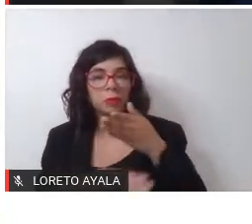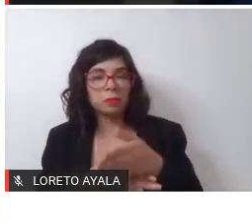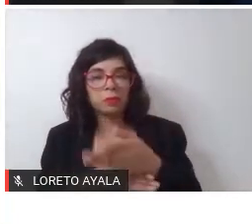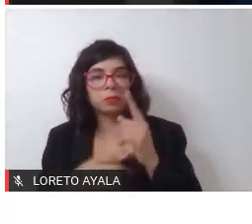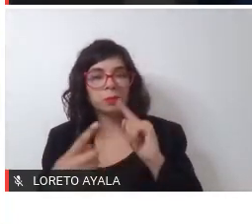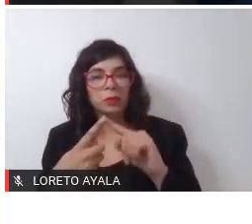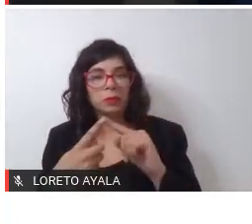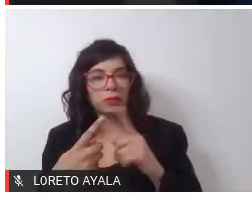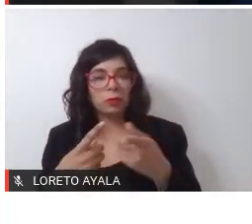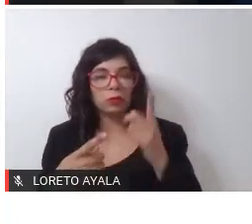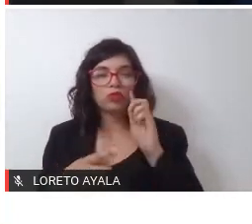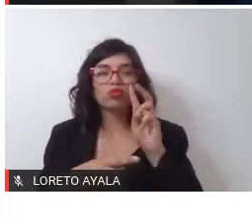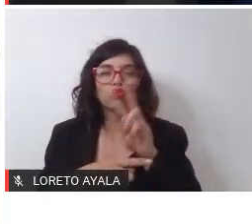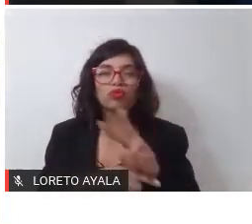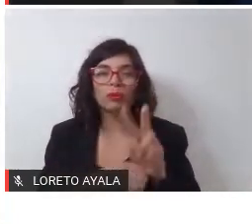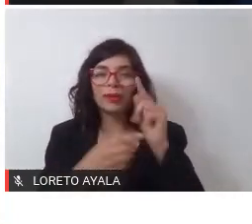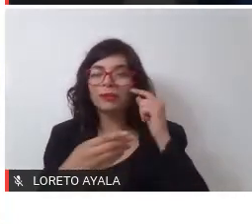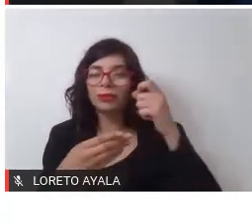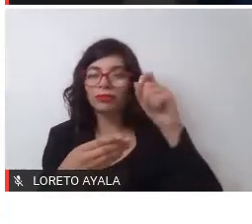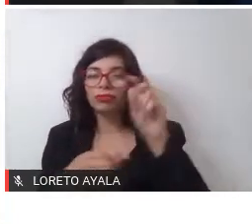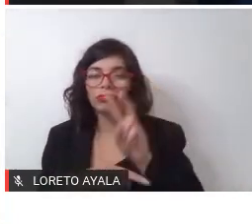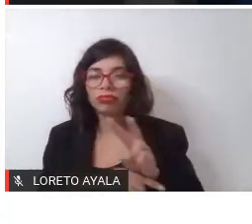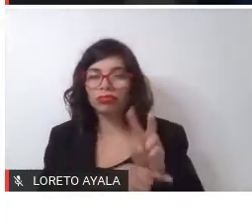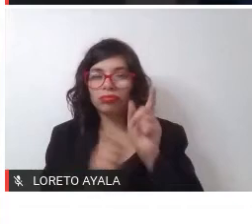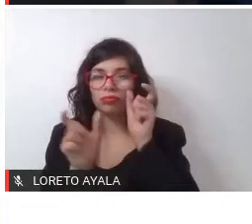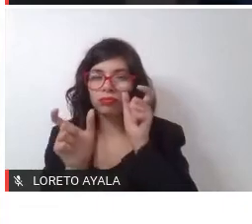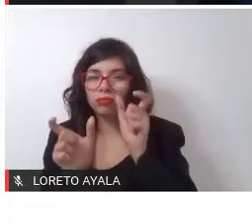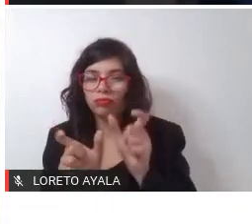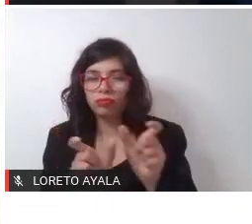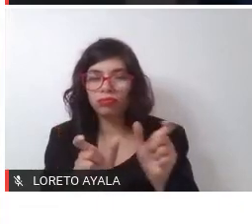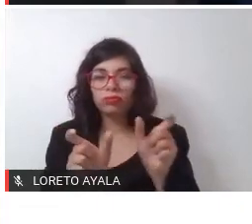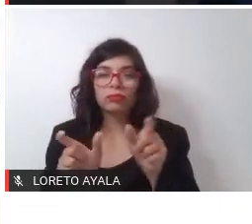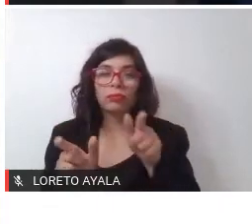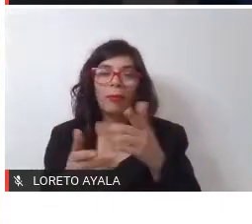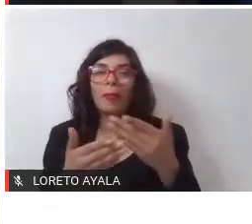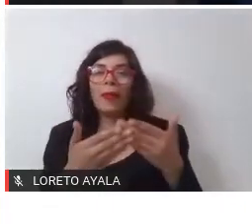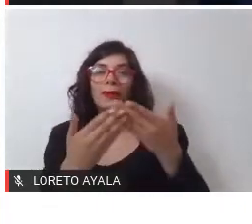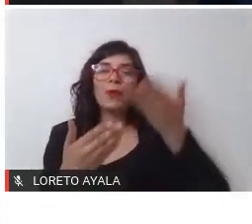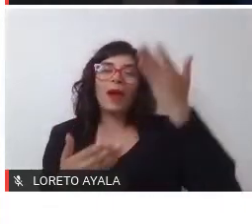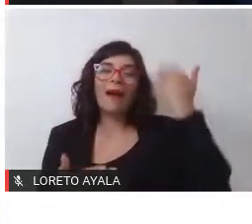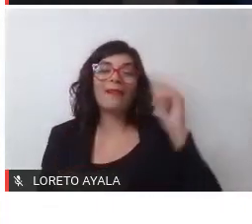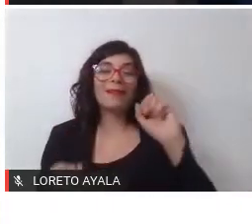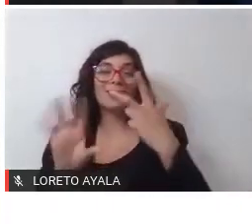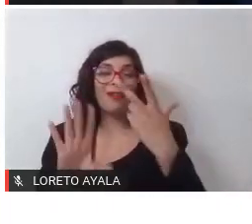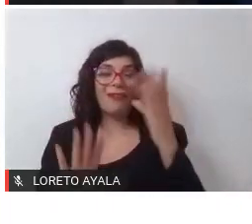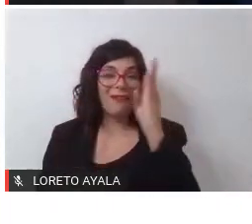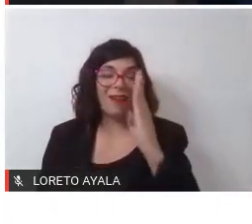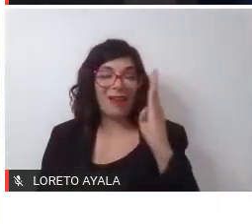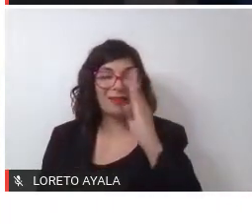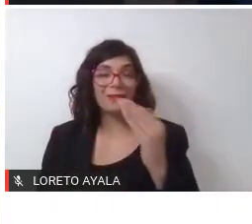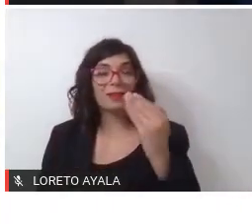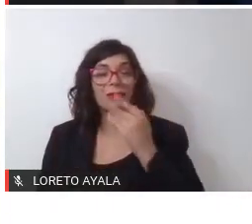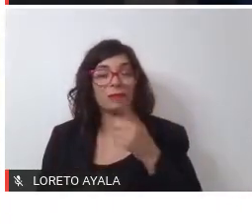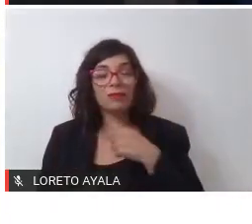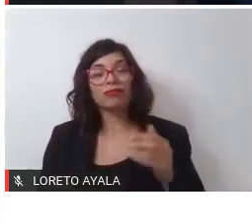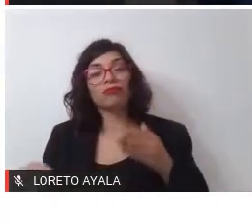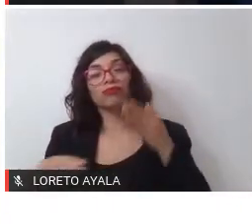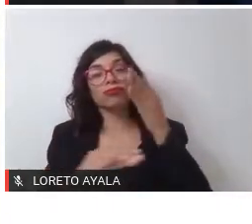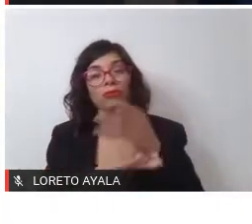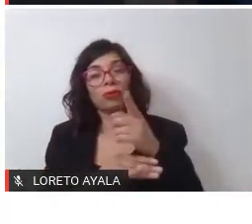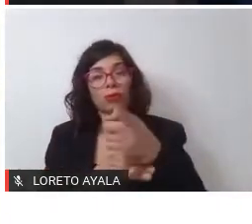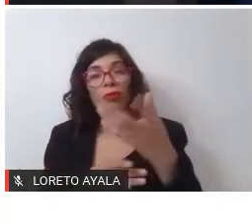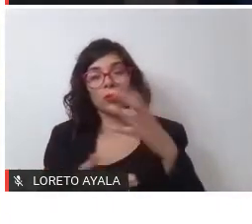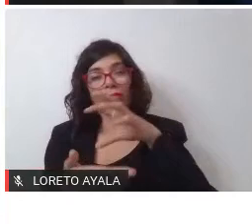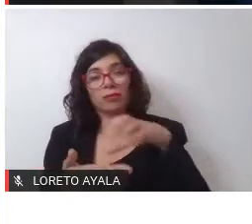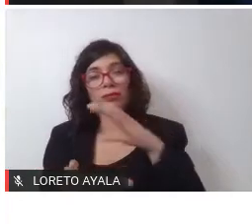como supervisor del tema este del estudio que se hizo con los octavos básicos, que también fuimos al mundo rural, que